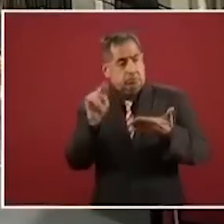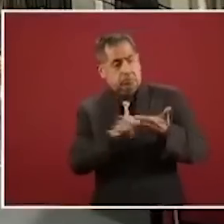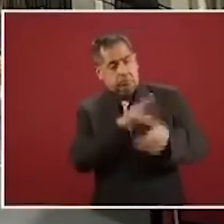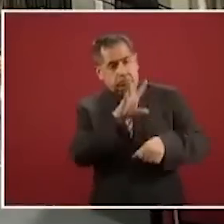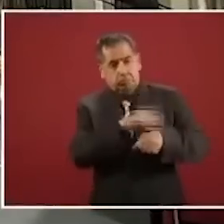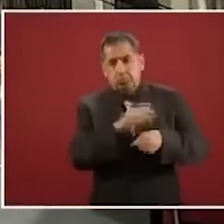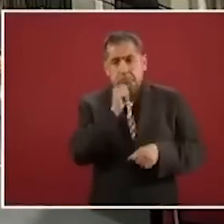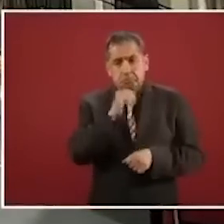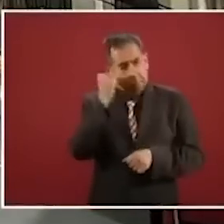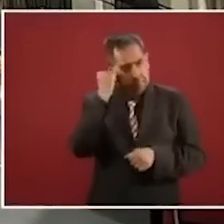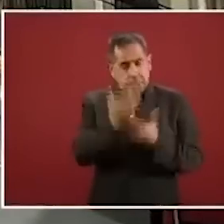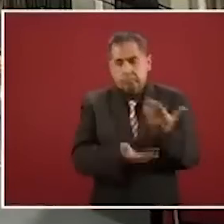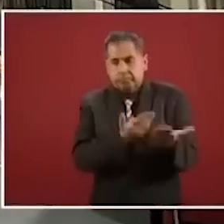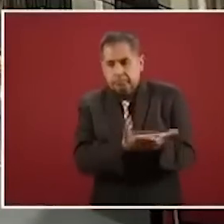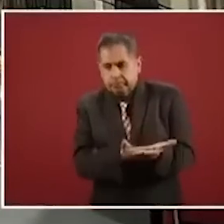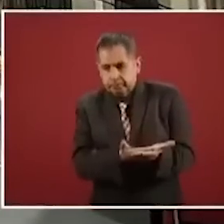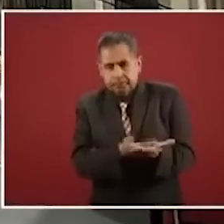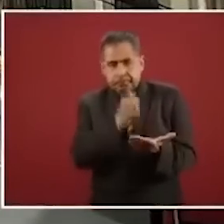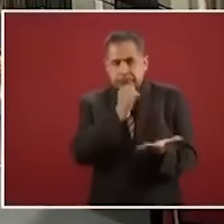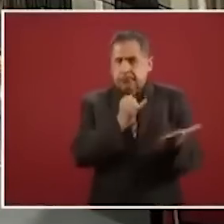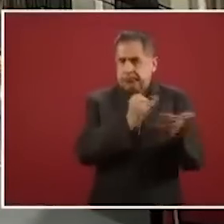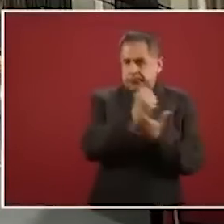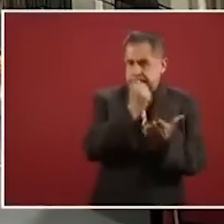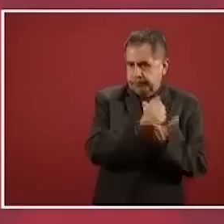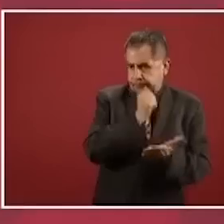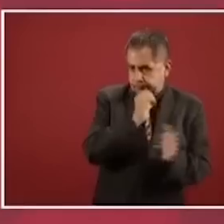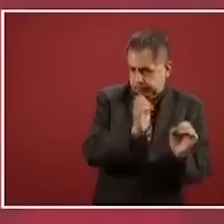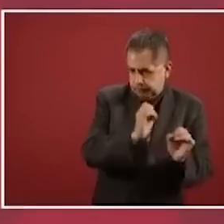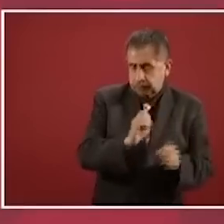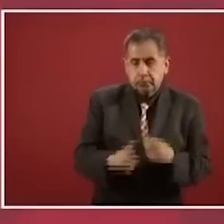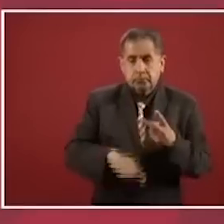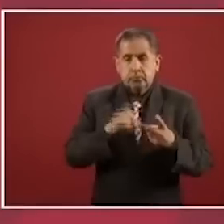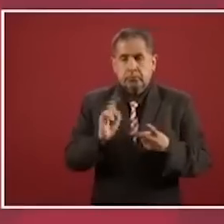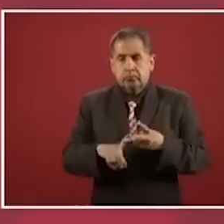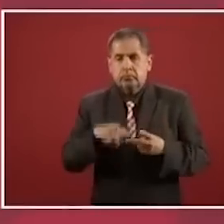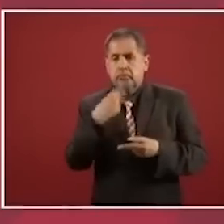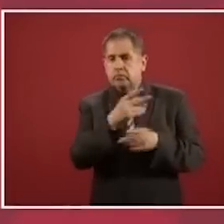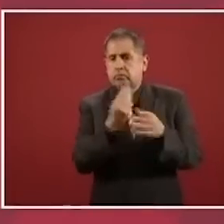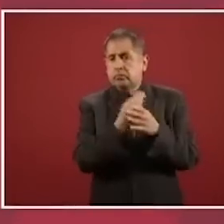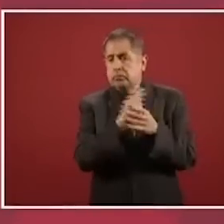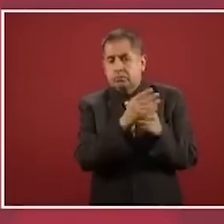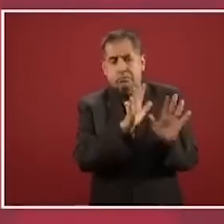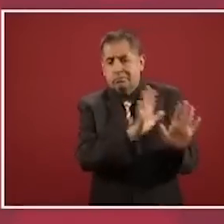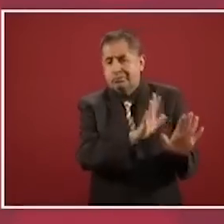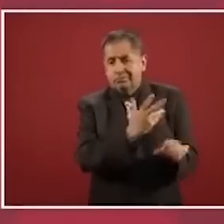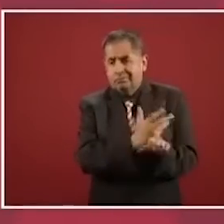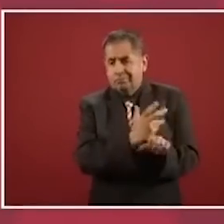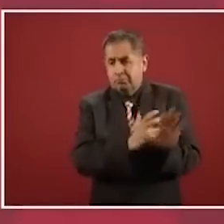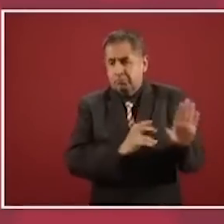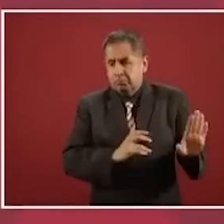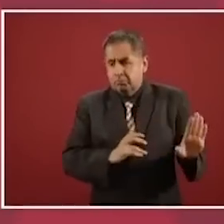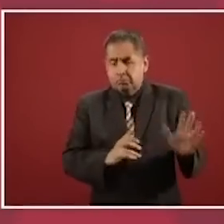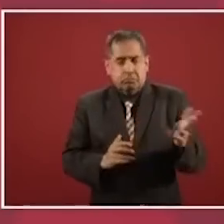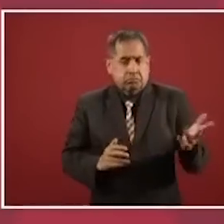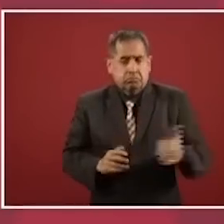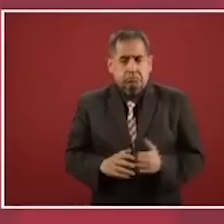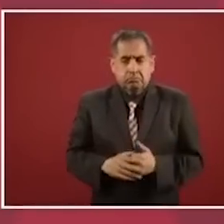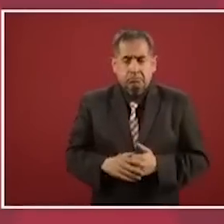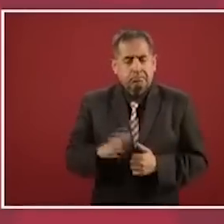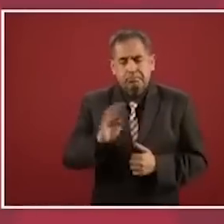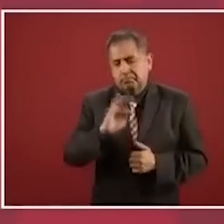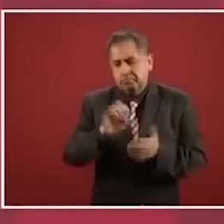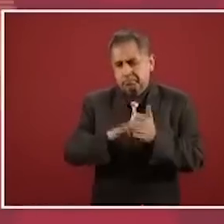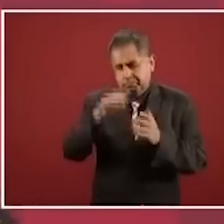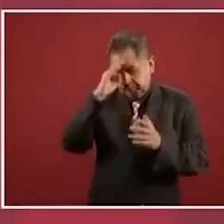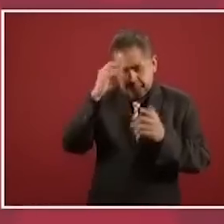es decir, es una iniciativa de ley. En segundo lugar, es una medida de carácter interno. Es decir, hazte cuenta, vamos a suponer,